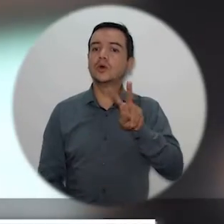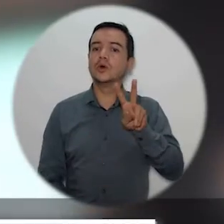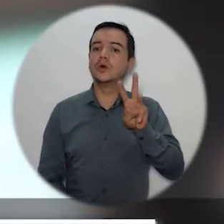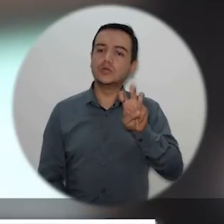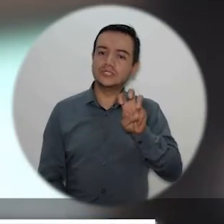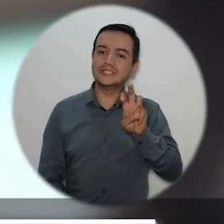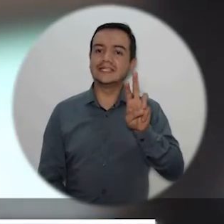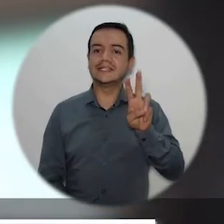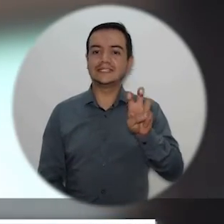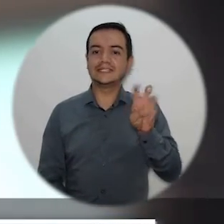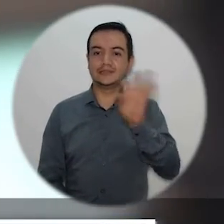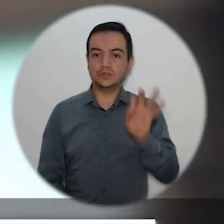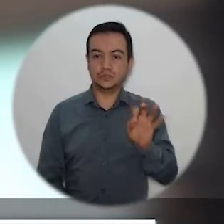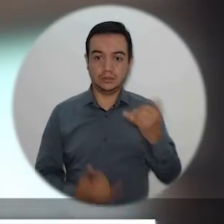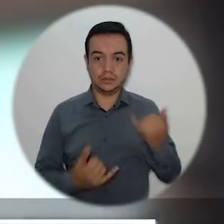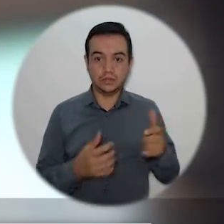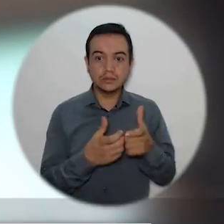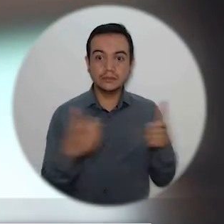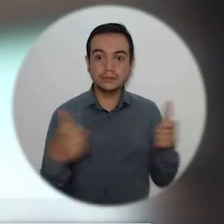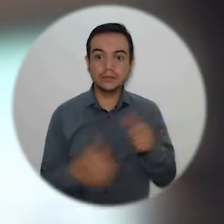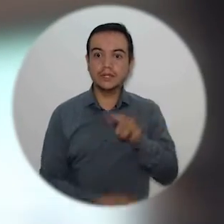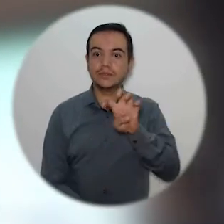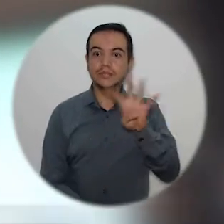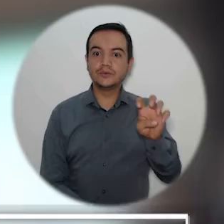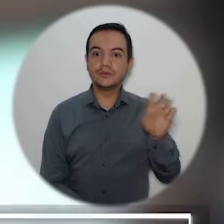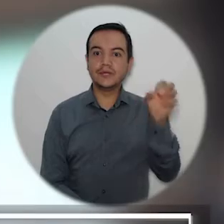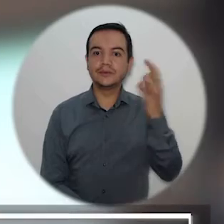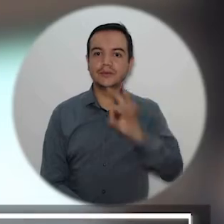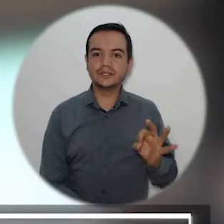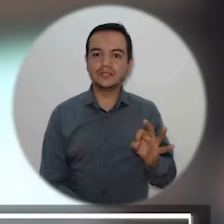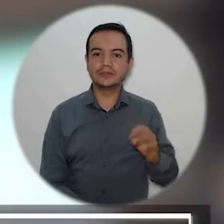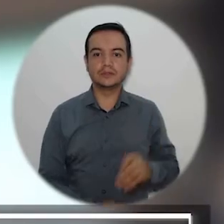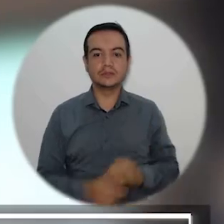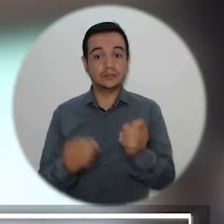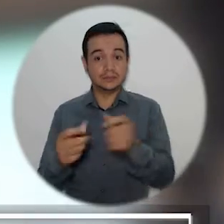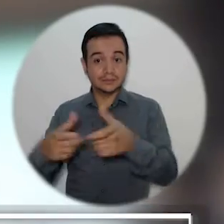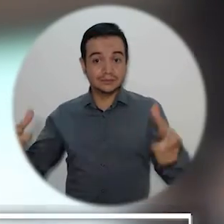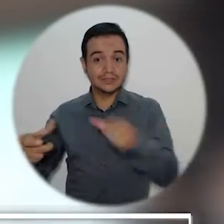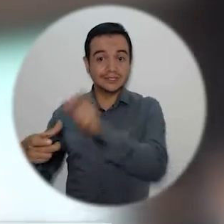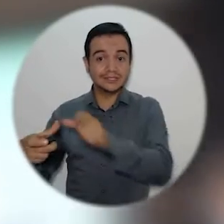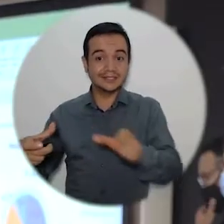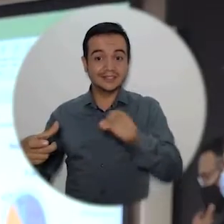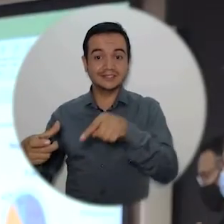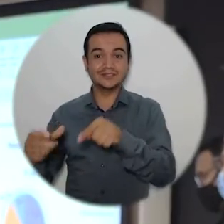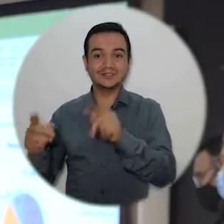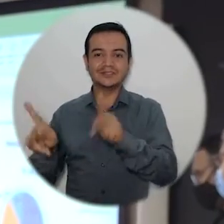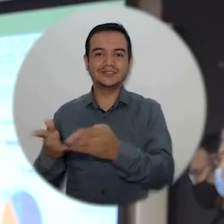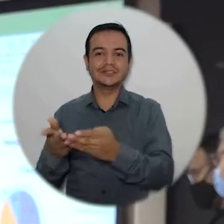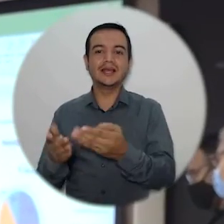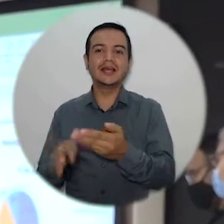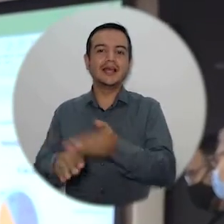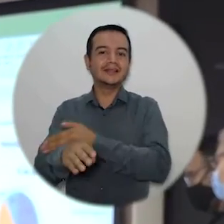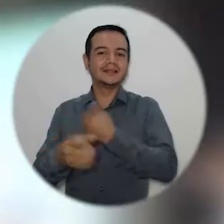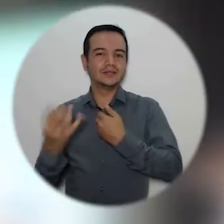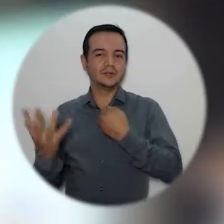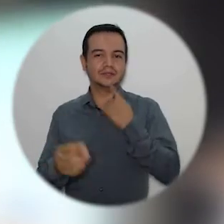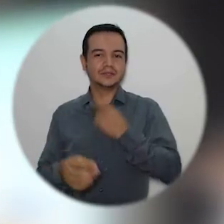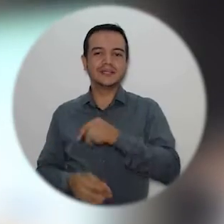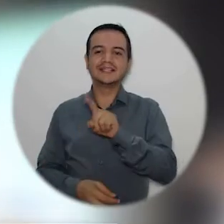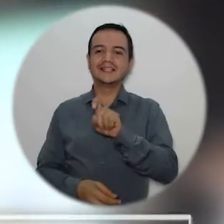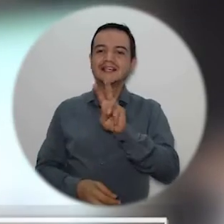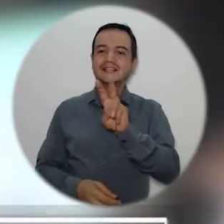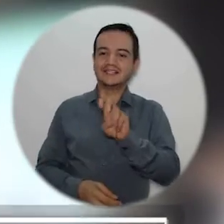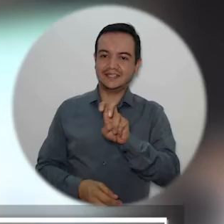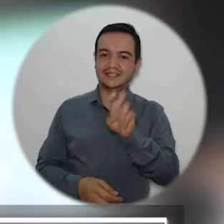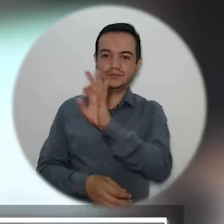consulta pasada participaron con un 87% y en esta ocasión un 99%. A nivel de estudiantes, en la